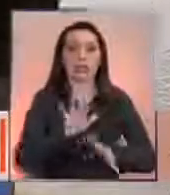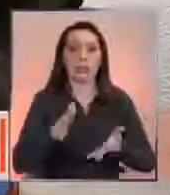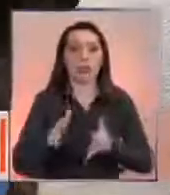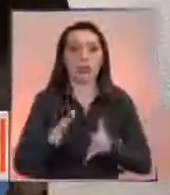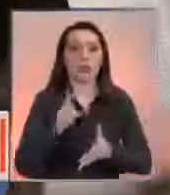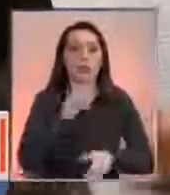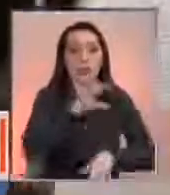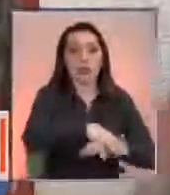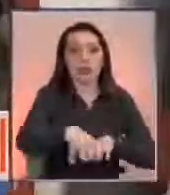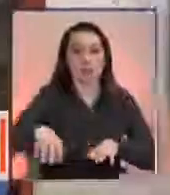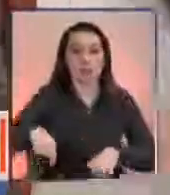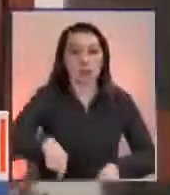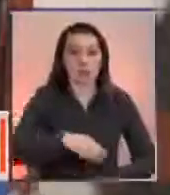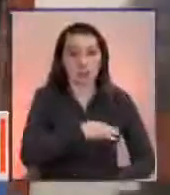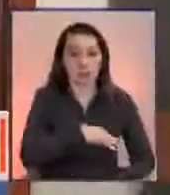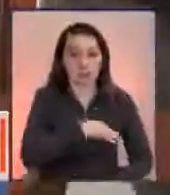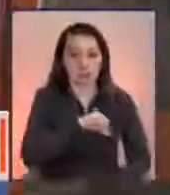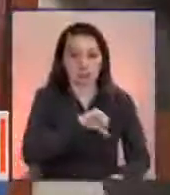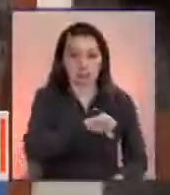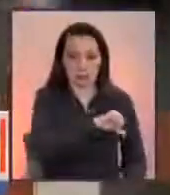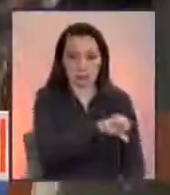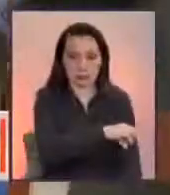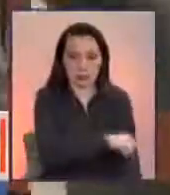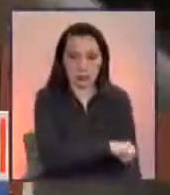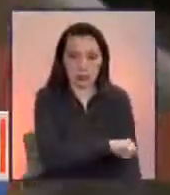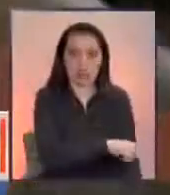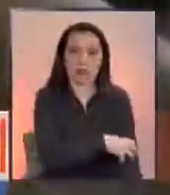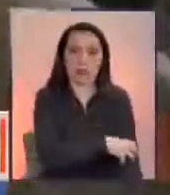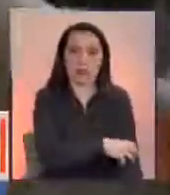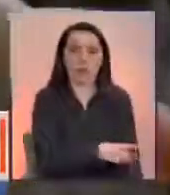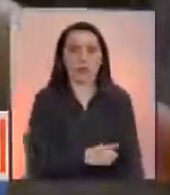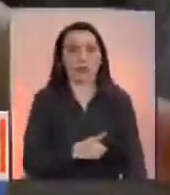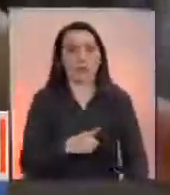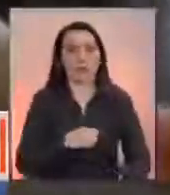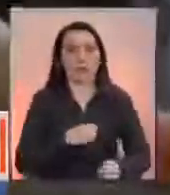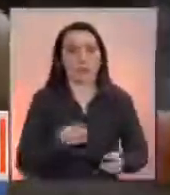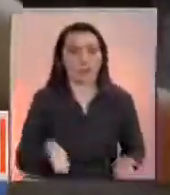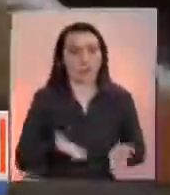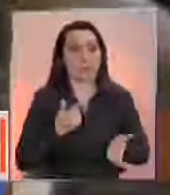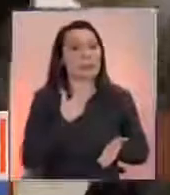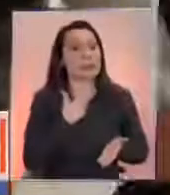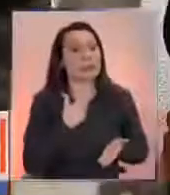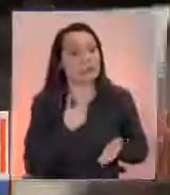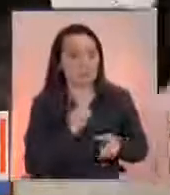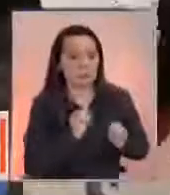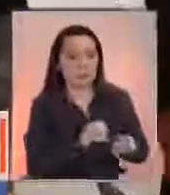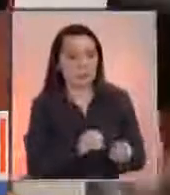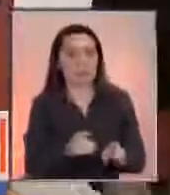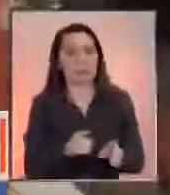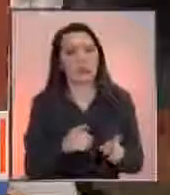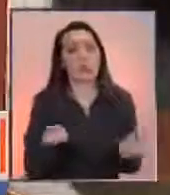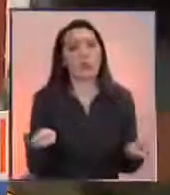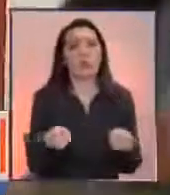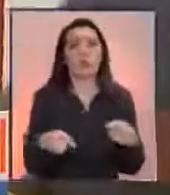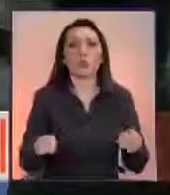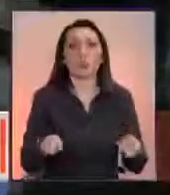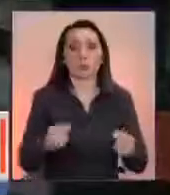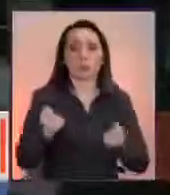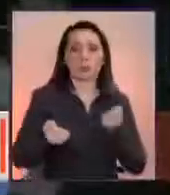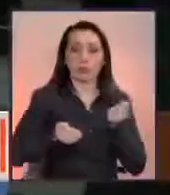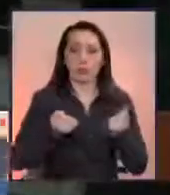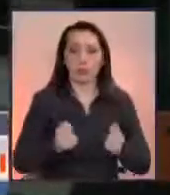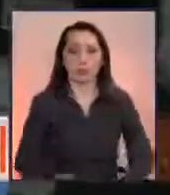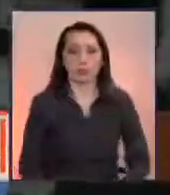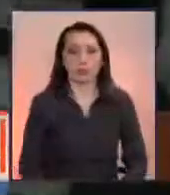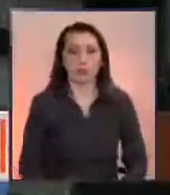que existen en la región metropolitana. Le fascina y sorprende el interés de las chilenas por este estilo de música y danza.